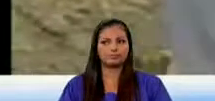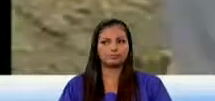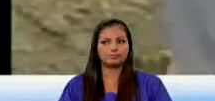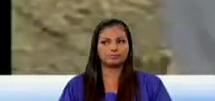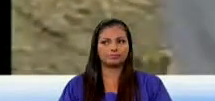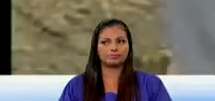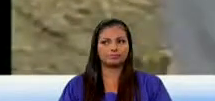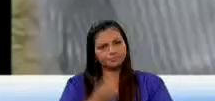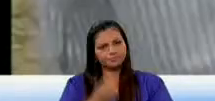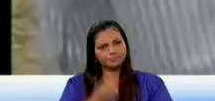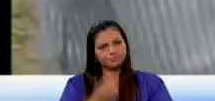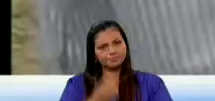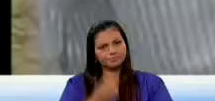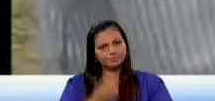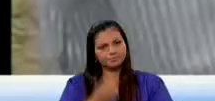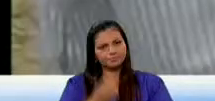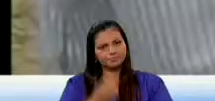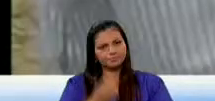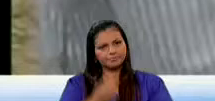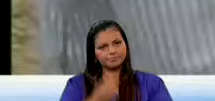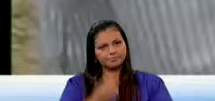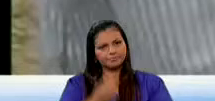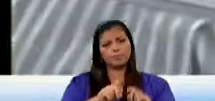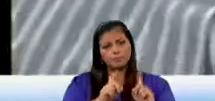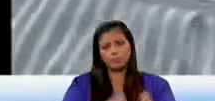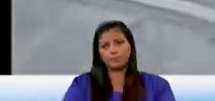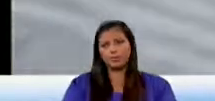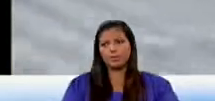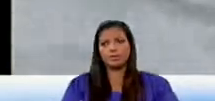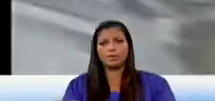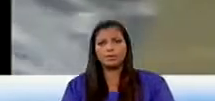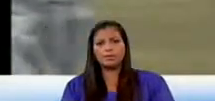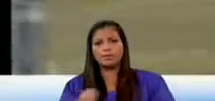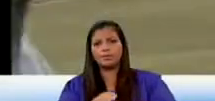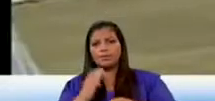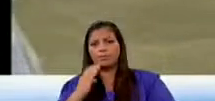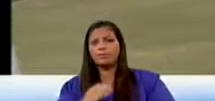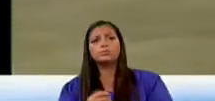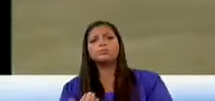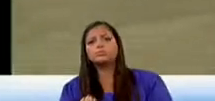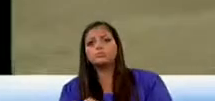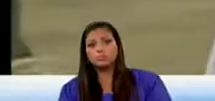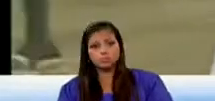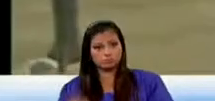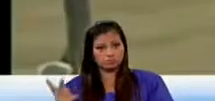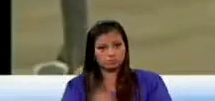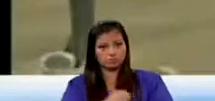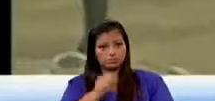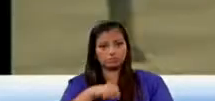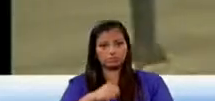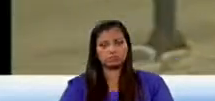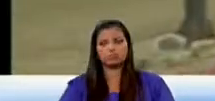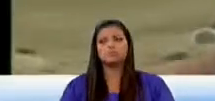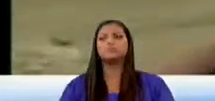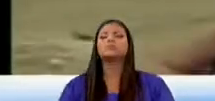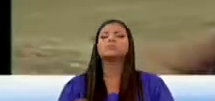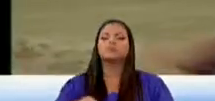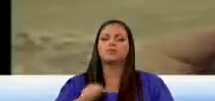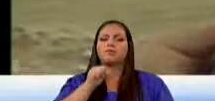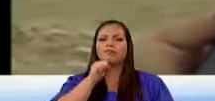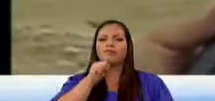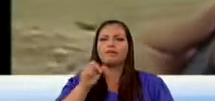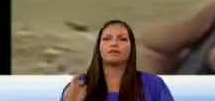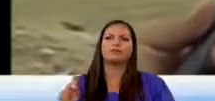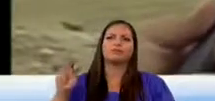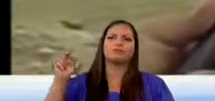Oiga, qué peligroso que es por aquí el hecho de tomar un bus, porque pasan ya casi al lado de uno. La verdad es que aquí falta un paso a